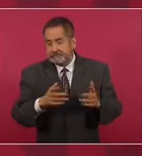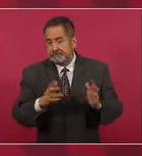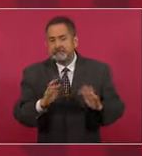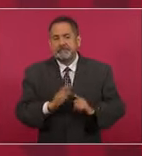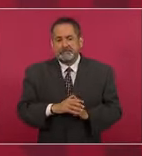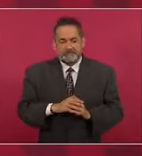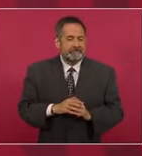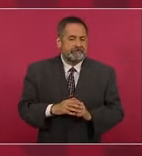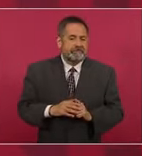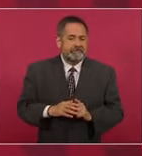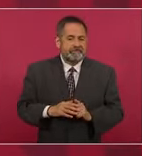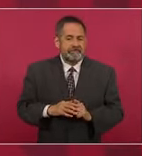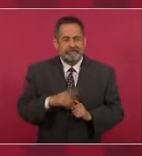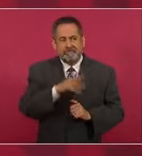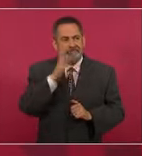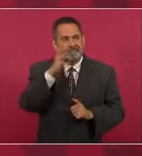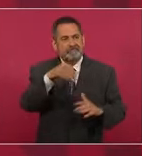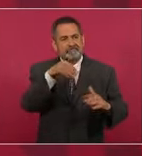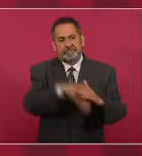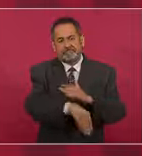pues van al despeñadero.